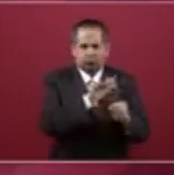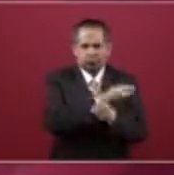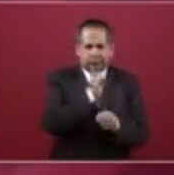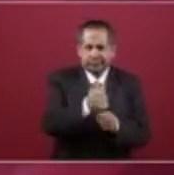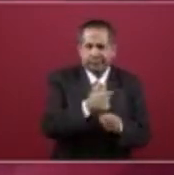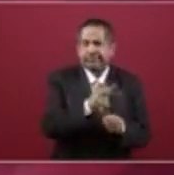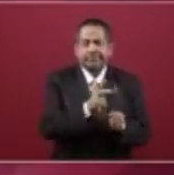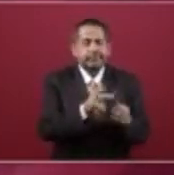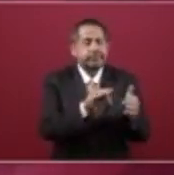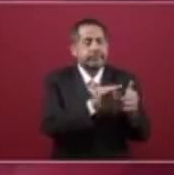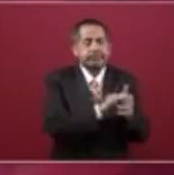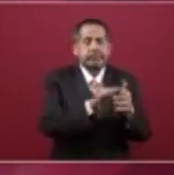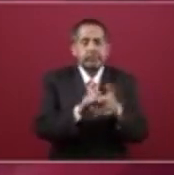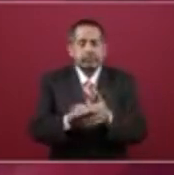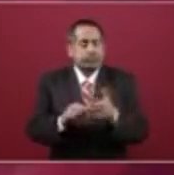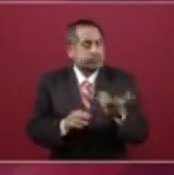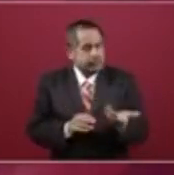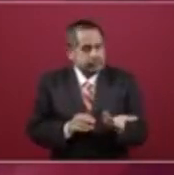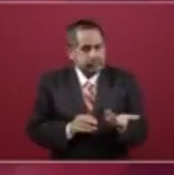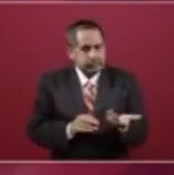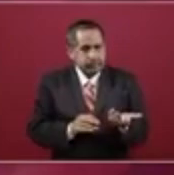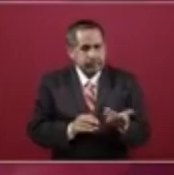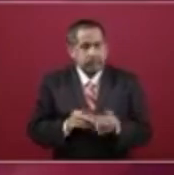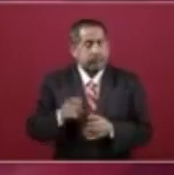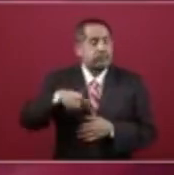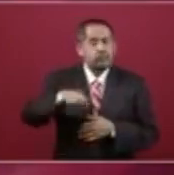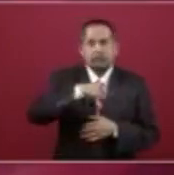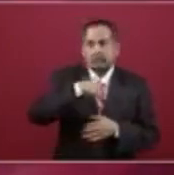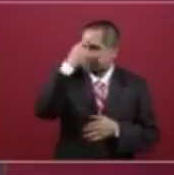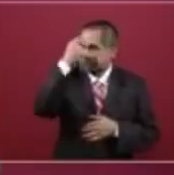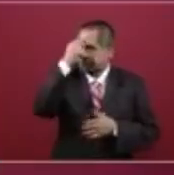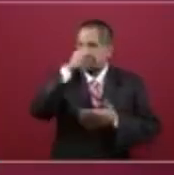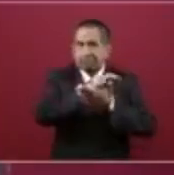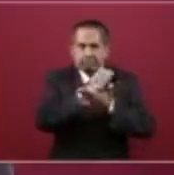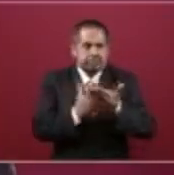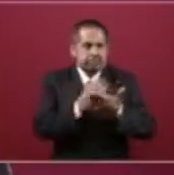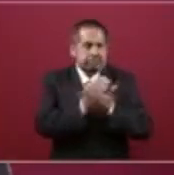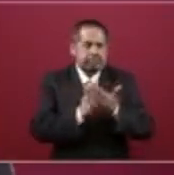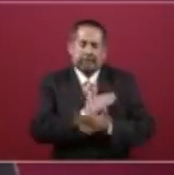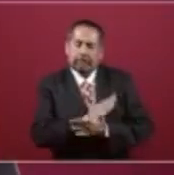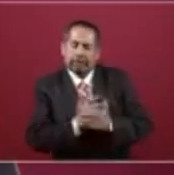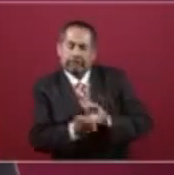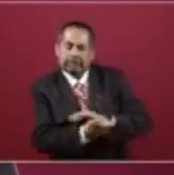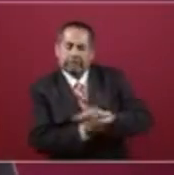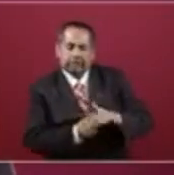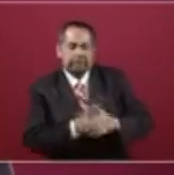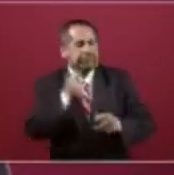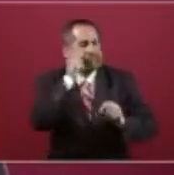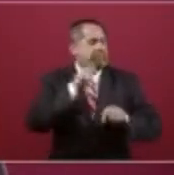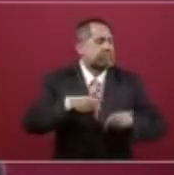Sin embargo, como iban, sobre todo por el contrato, por el moche,